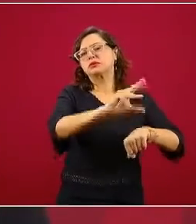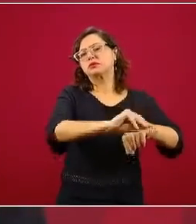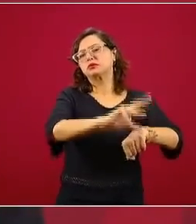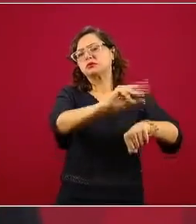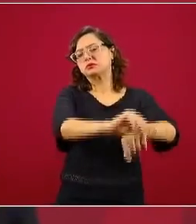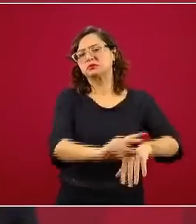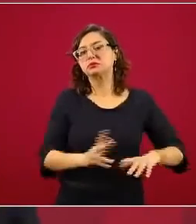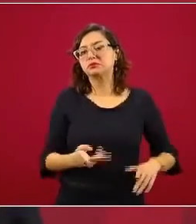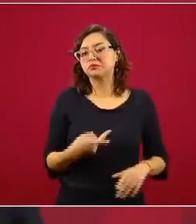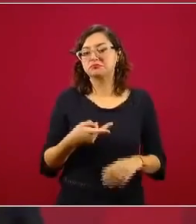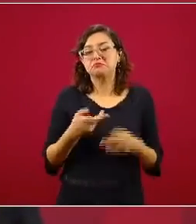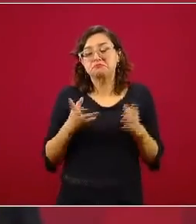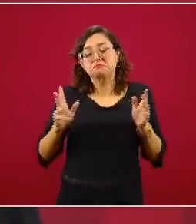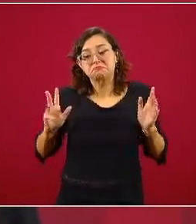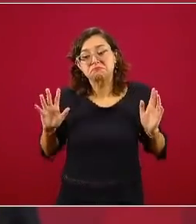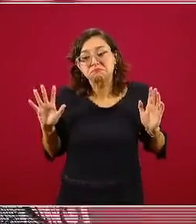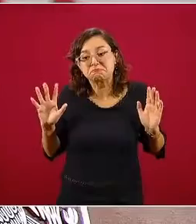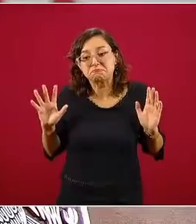porque, bueno,